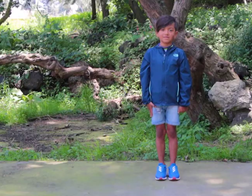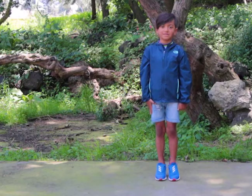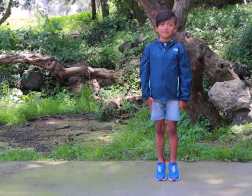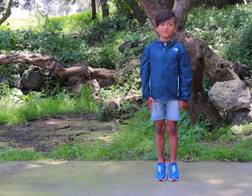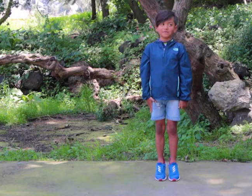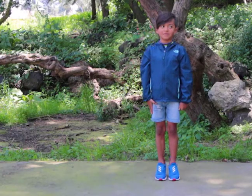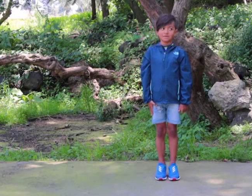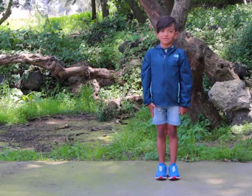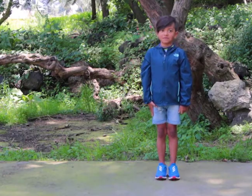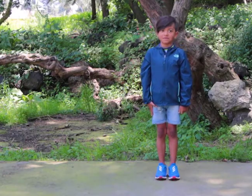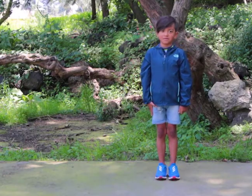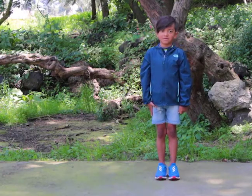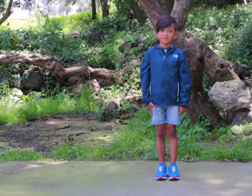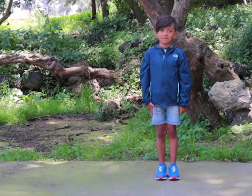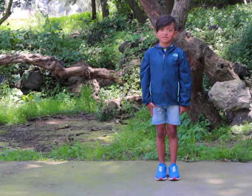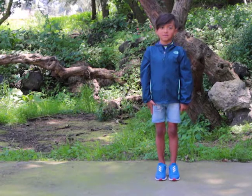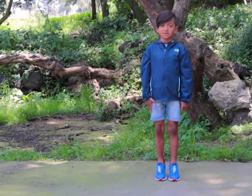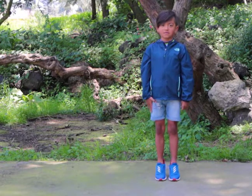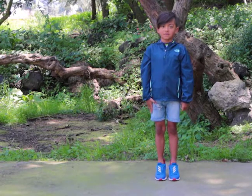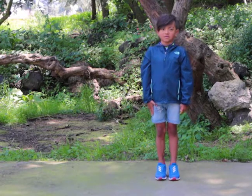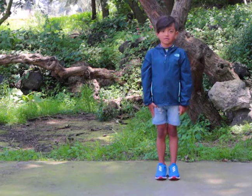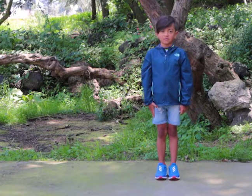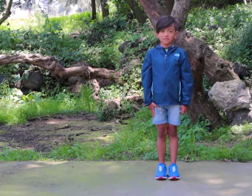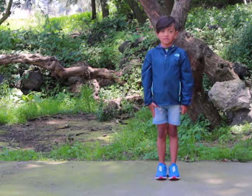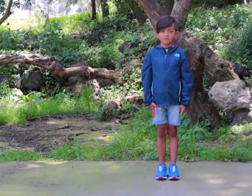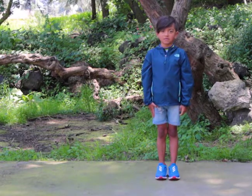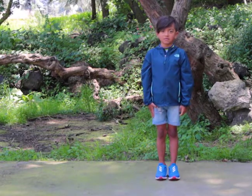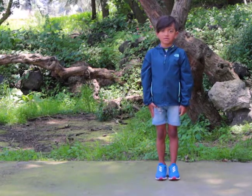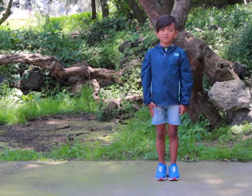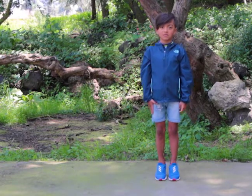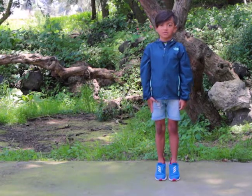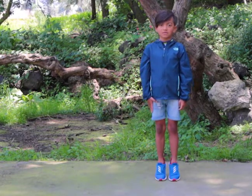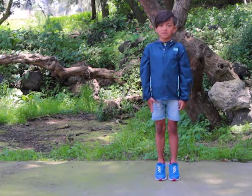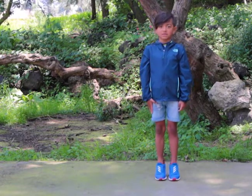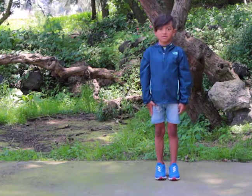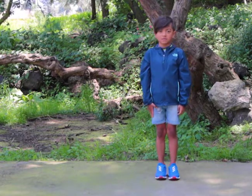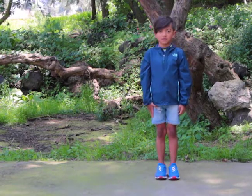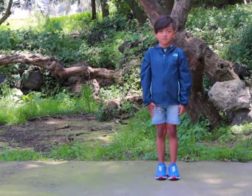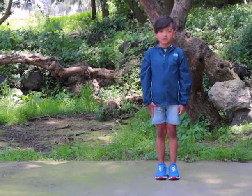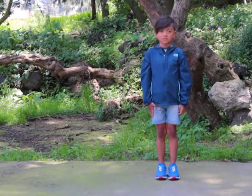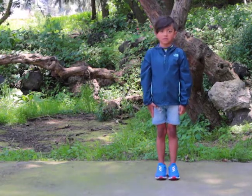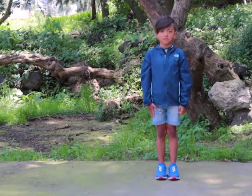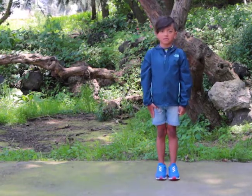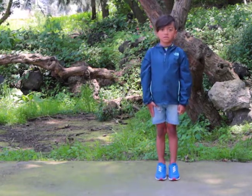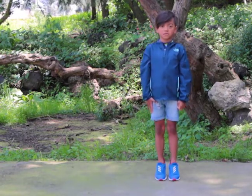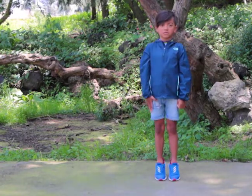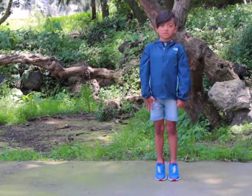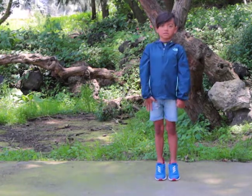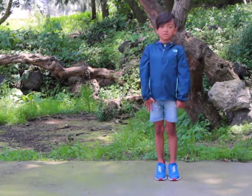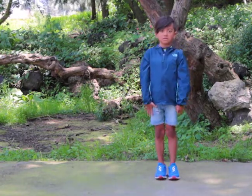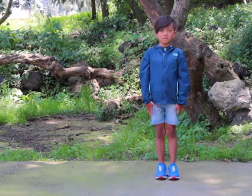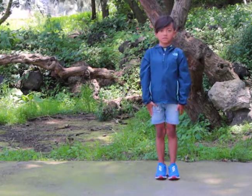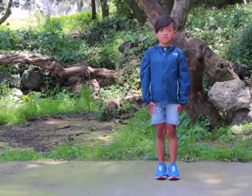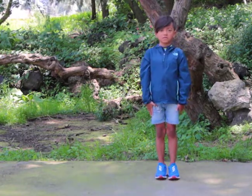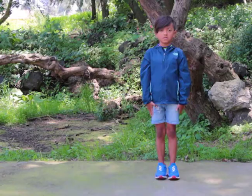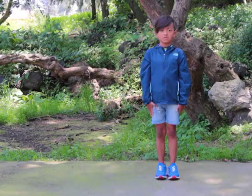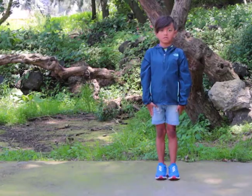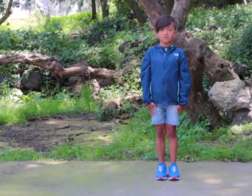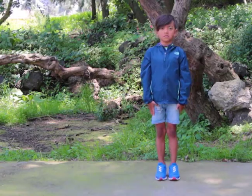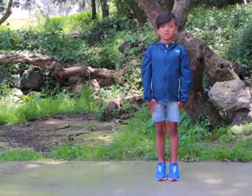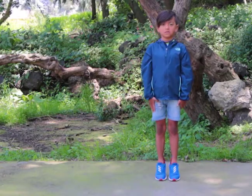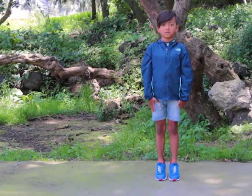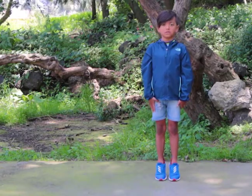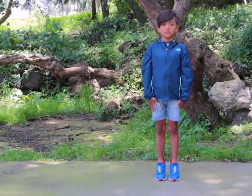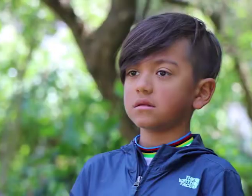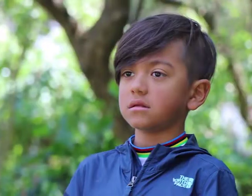Nada más, bien, muy buena posición de los pies, juntos, no flexiones rodillas.